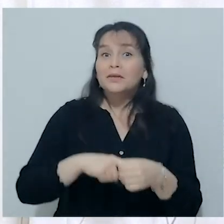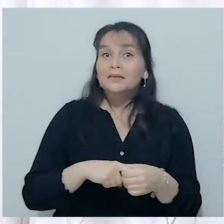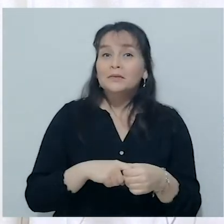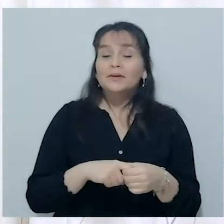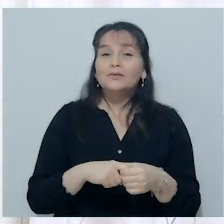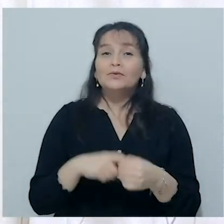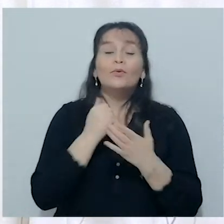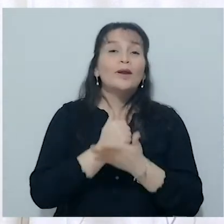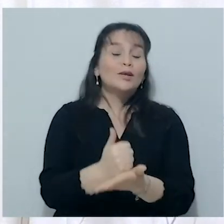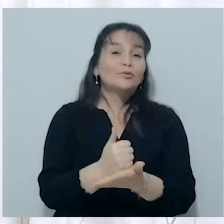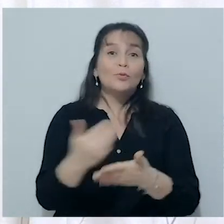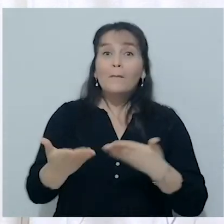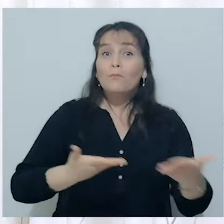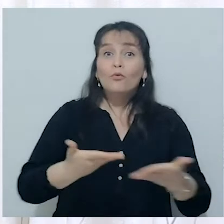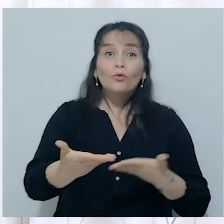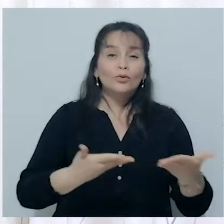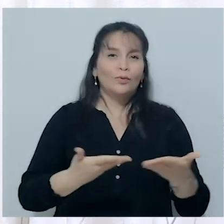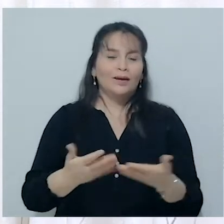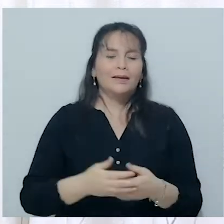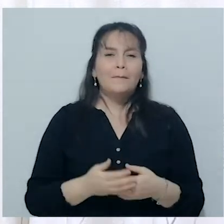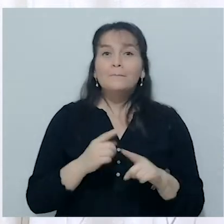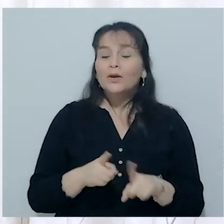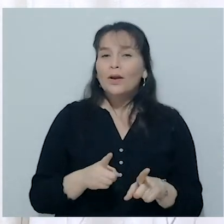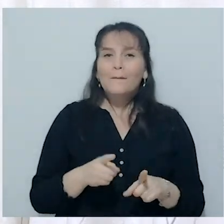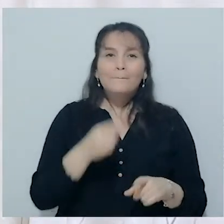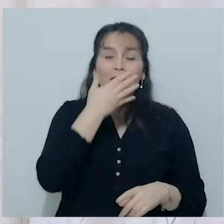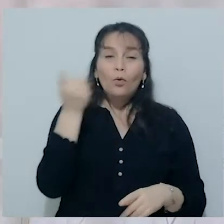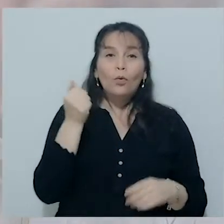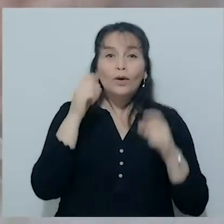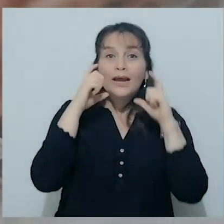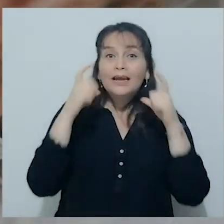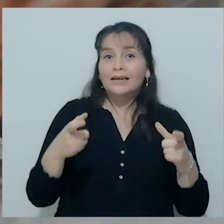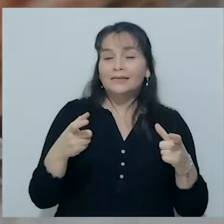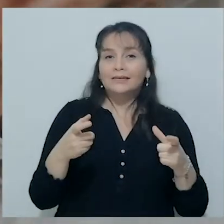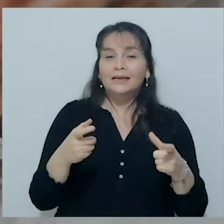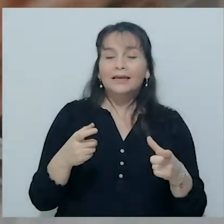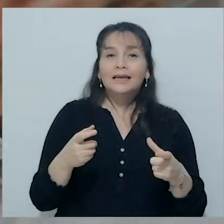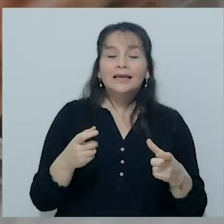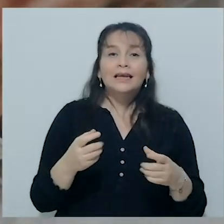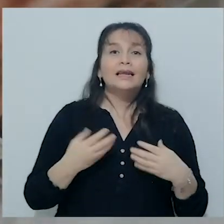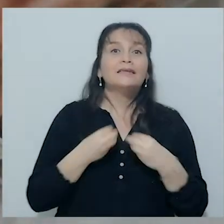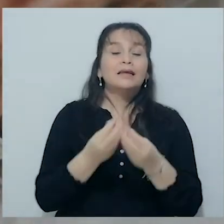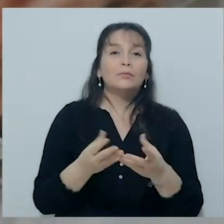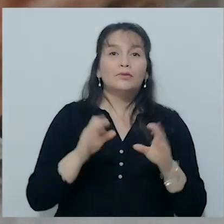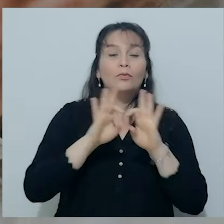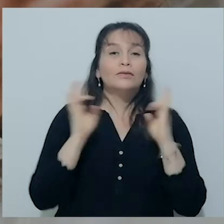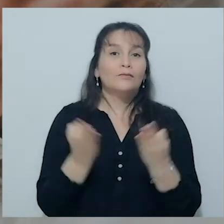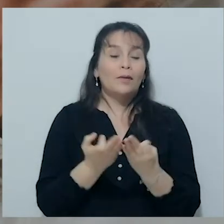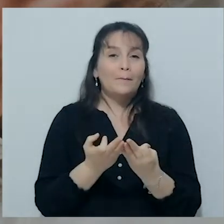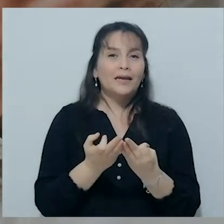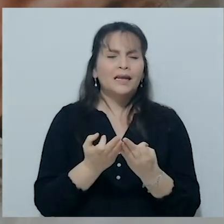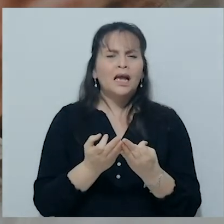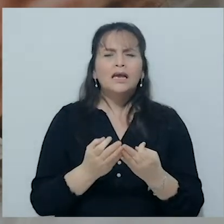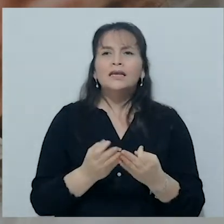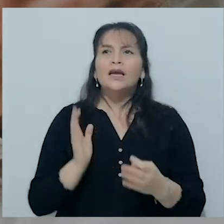delicadeza, honestidad, participación, ayuda mutua. Pero la mejor herencia que